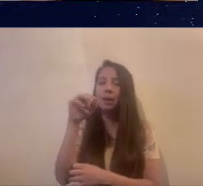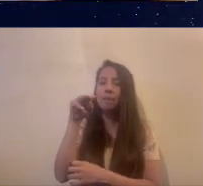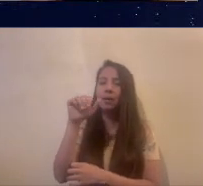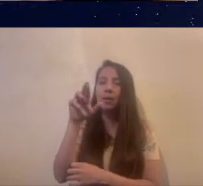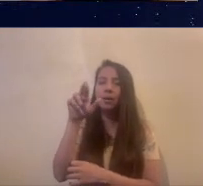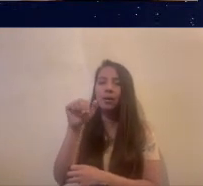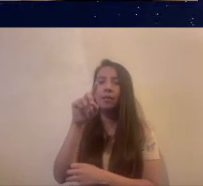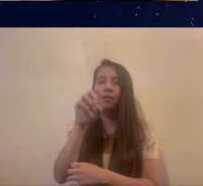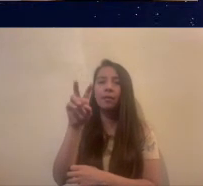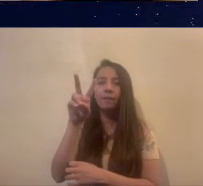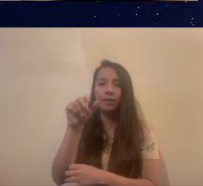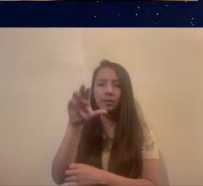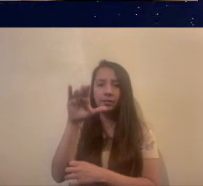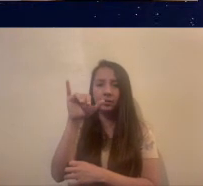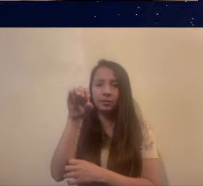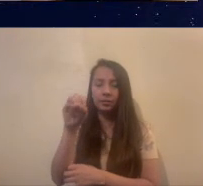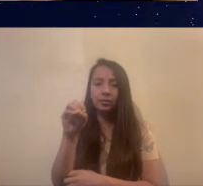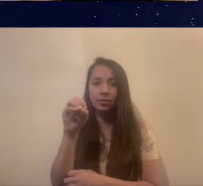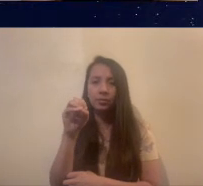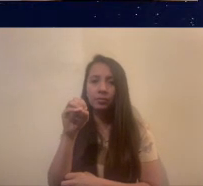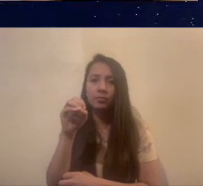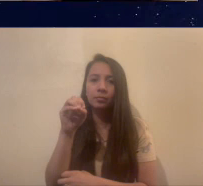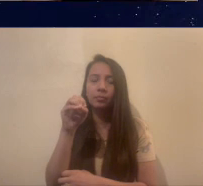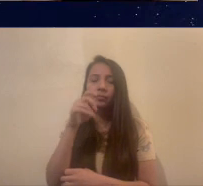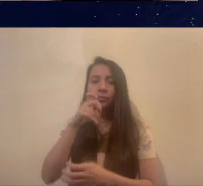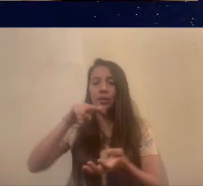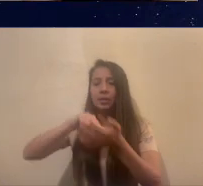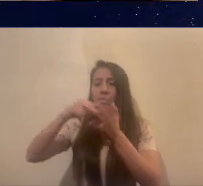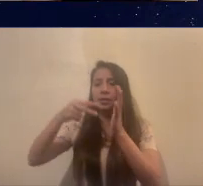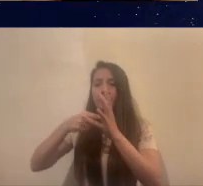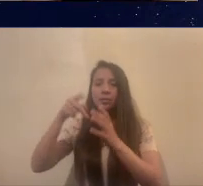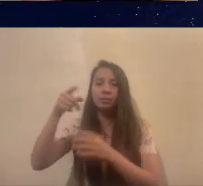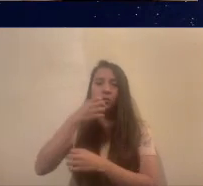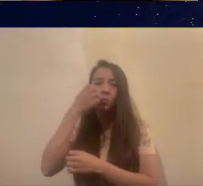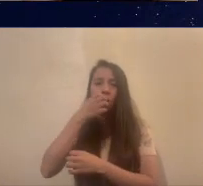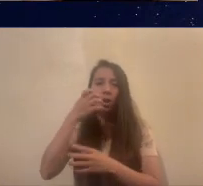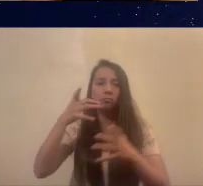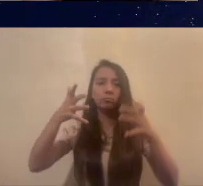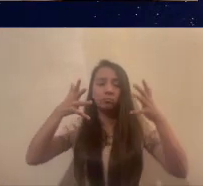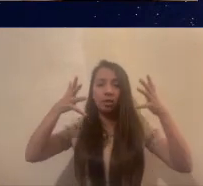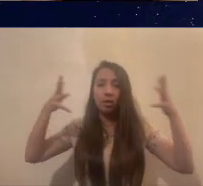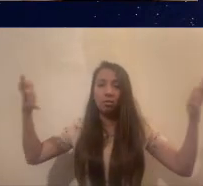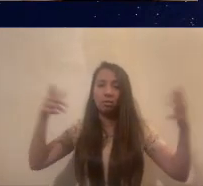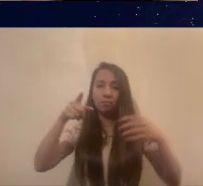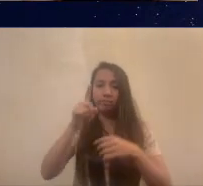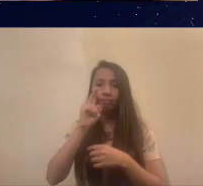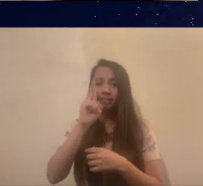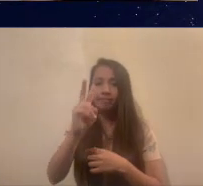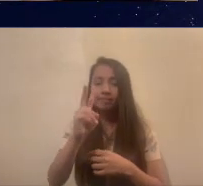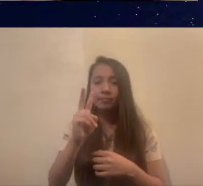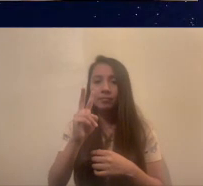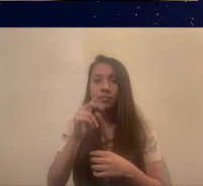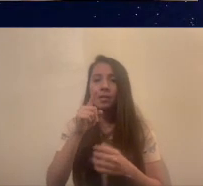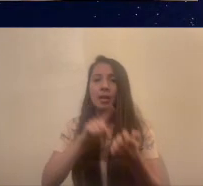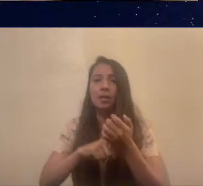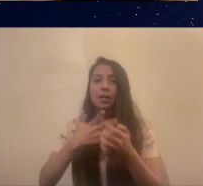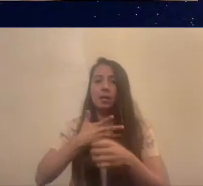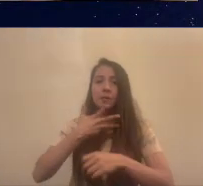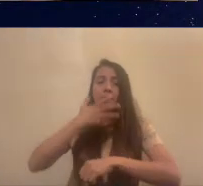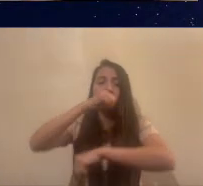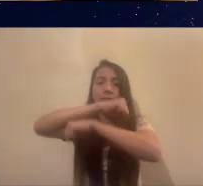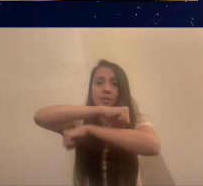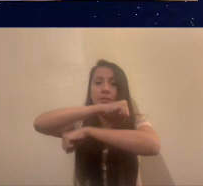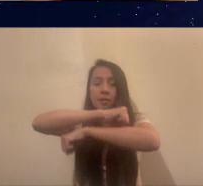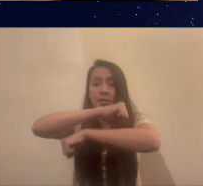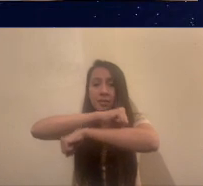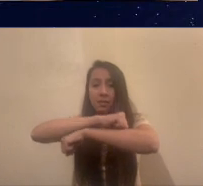está en las instalaciones de York, de la Sound School, la Escuela de Ingeniería. Es una cámara de vacío grande, como pueden ver, consta con